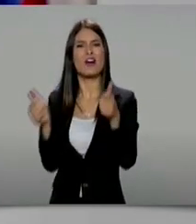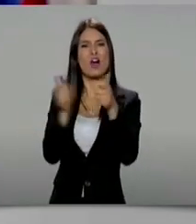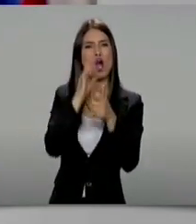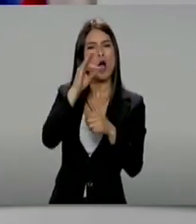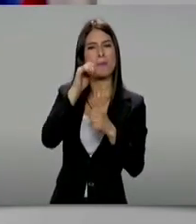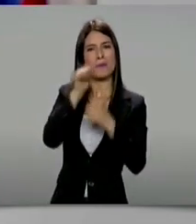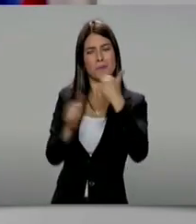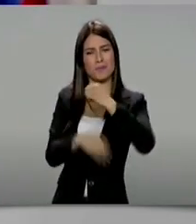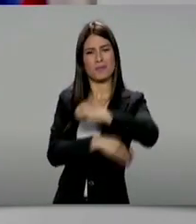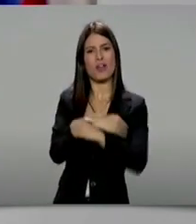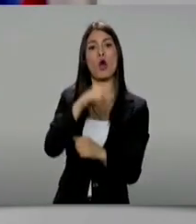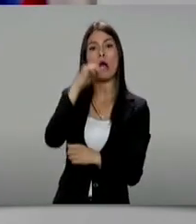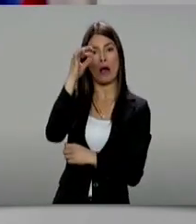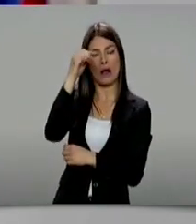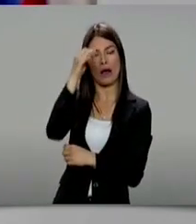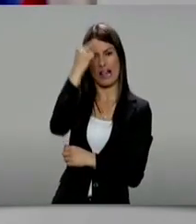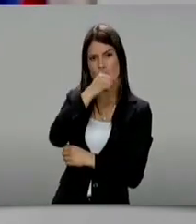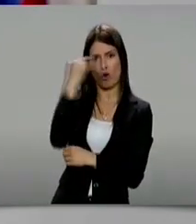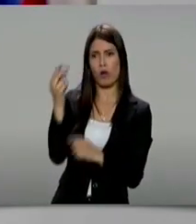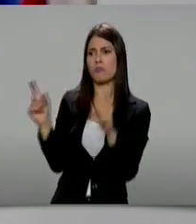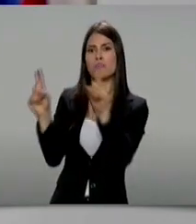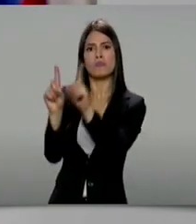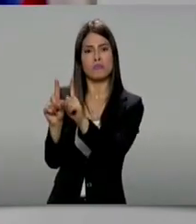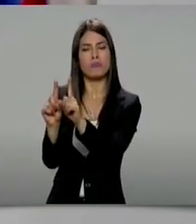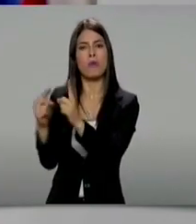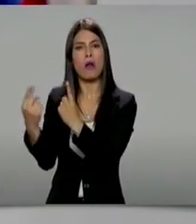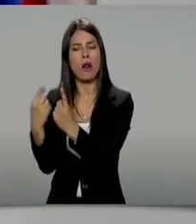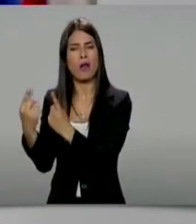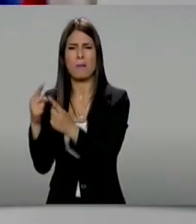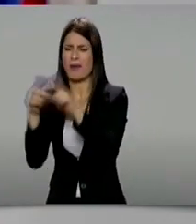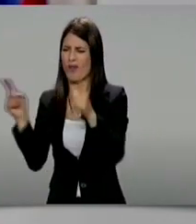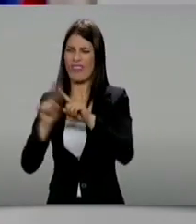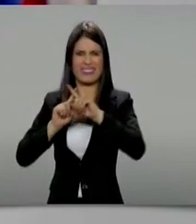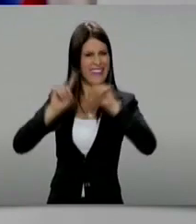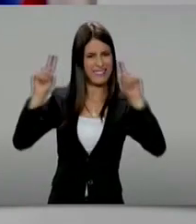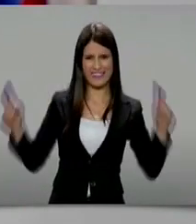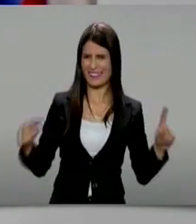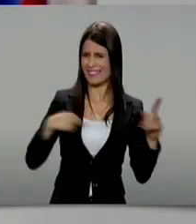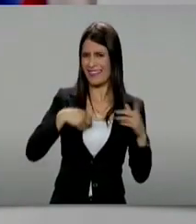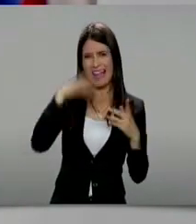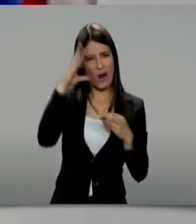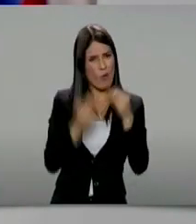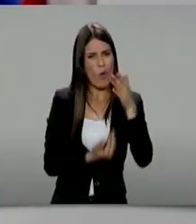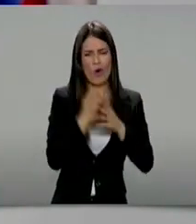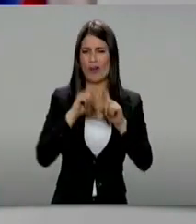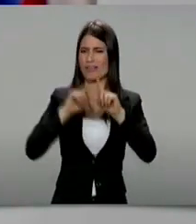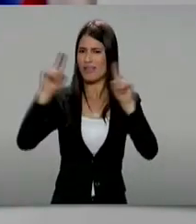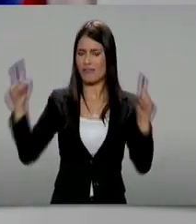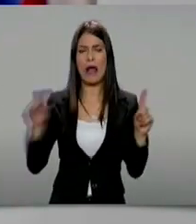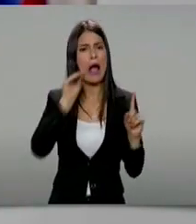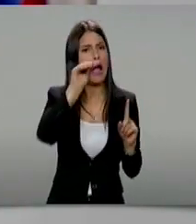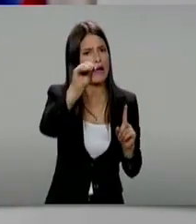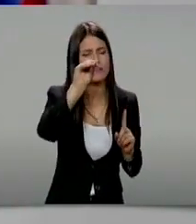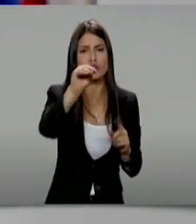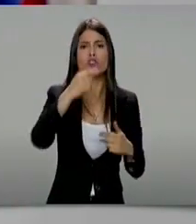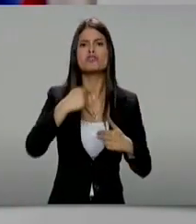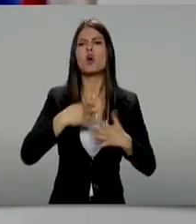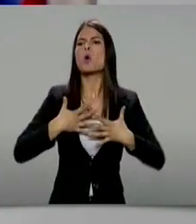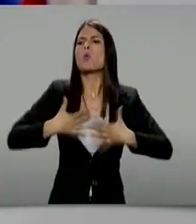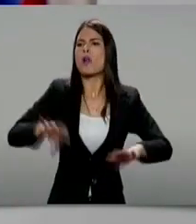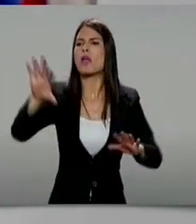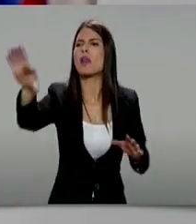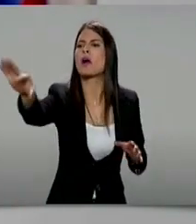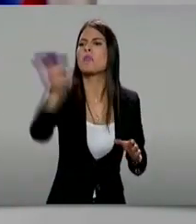para ser claro No tendrán curules a dedo tendrán que participar en las elecciones y